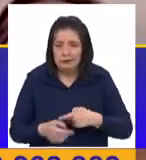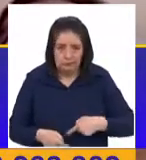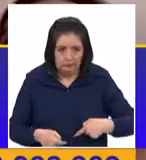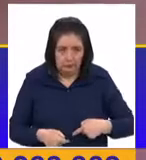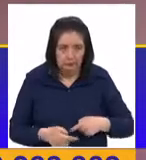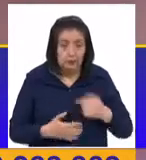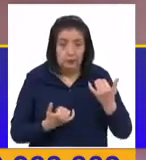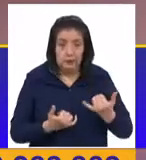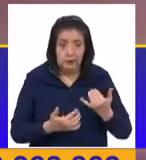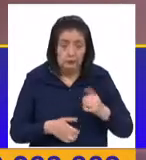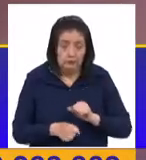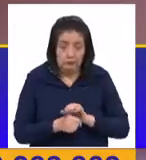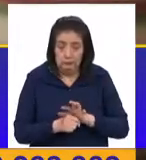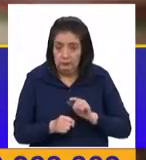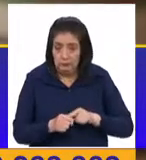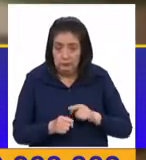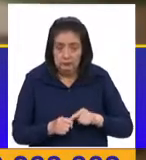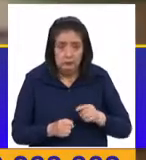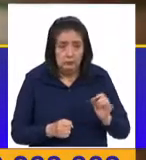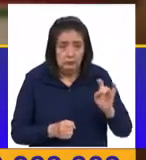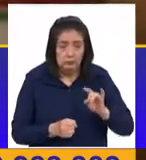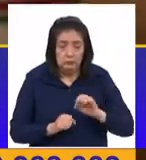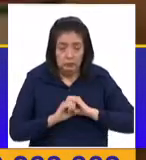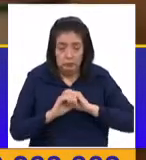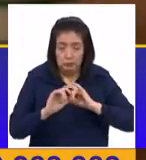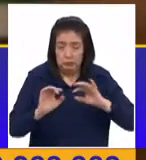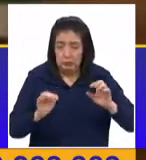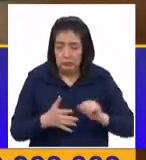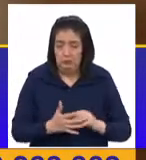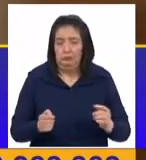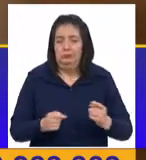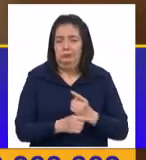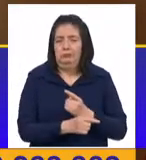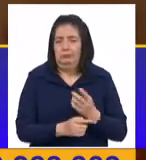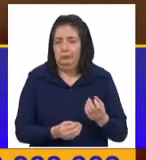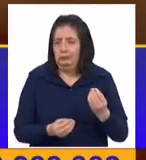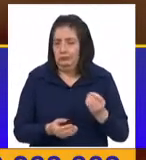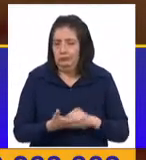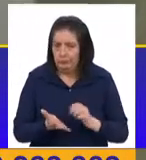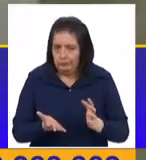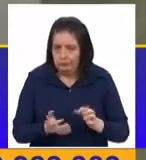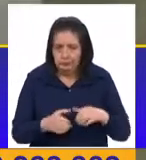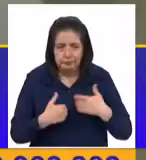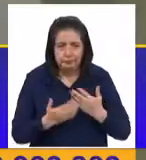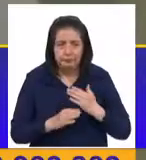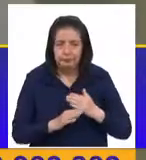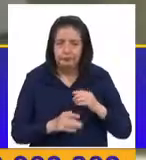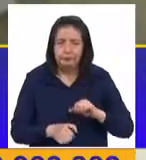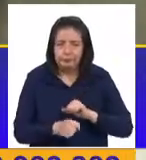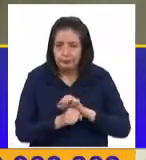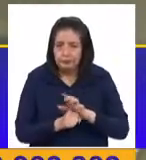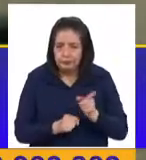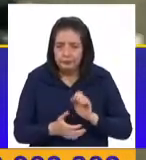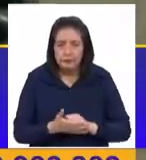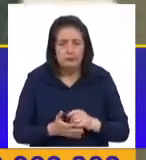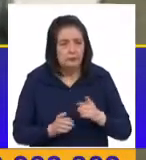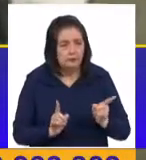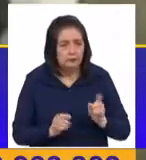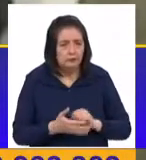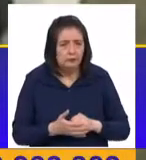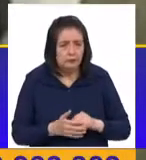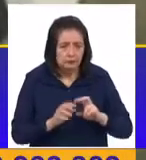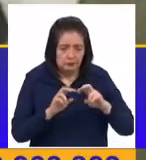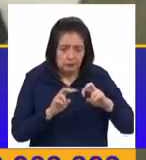En esta pandemia, su uso fue promocionado con gran controversia como tratamiento alternativo contra la COVID-19, a pesar de que